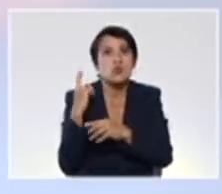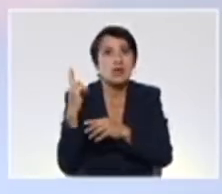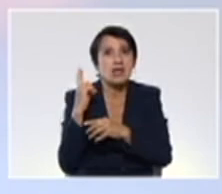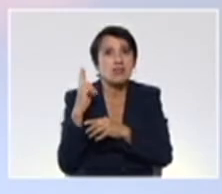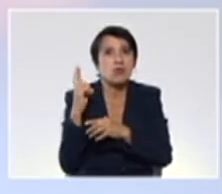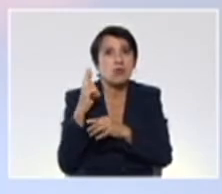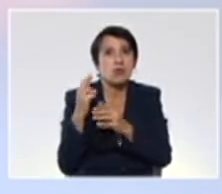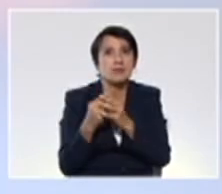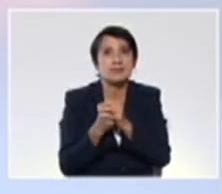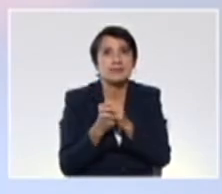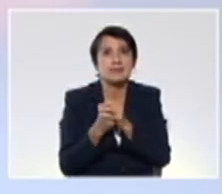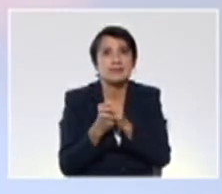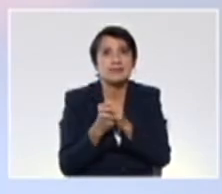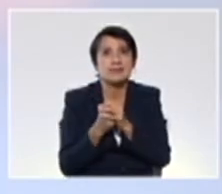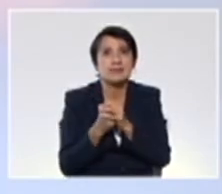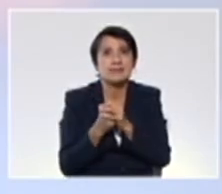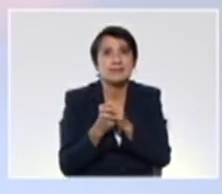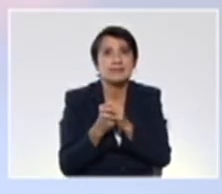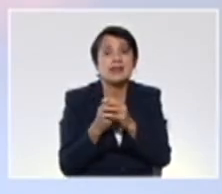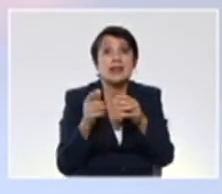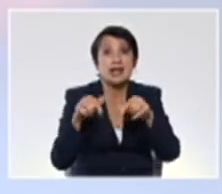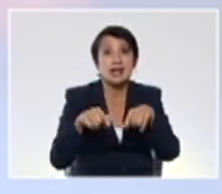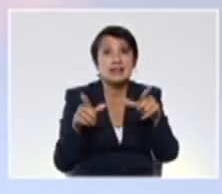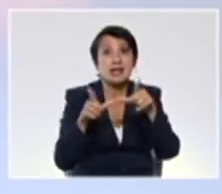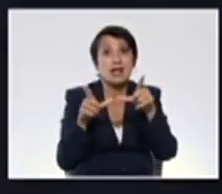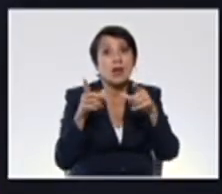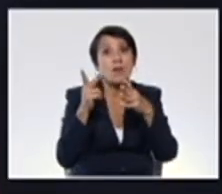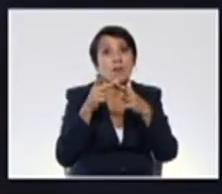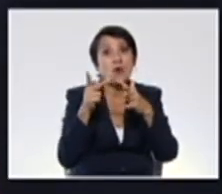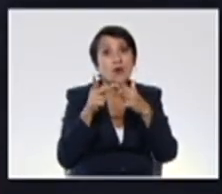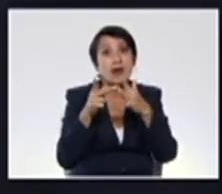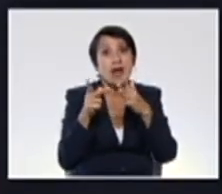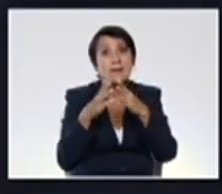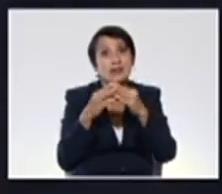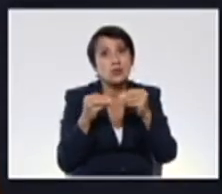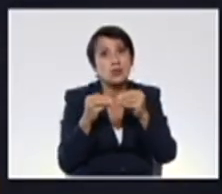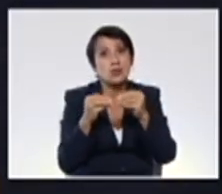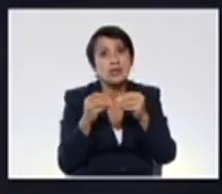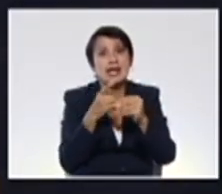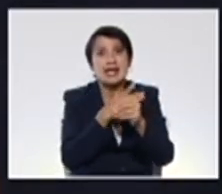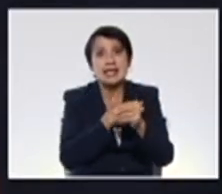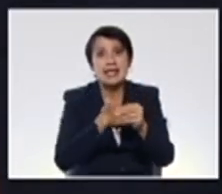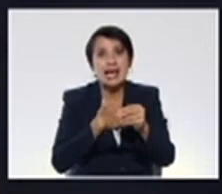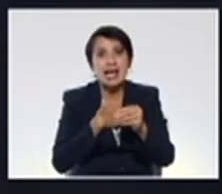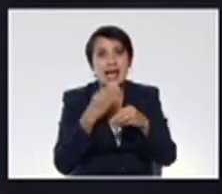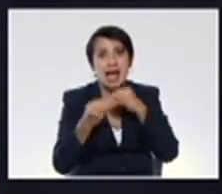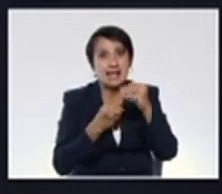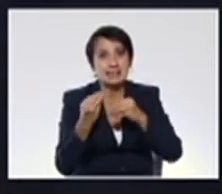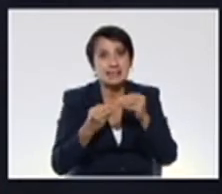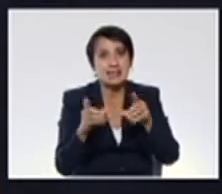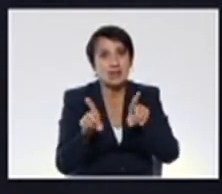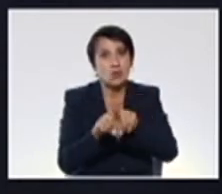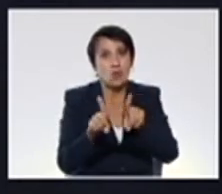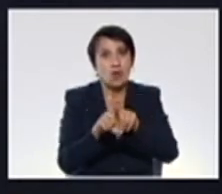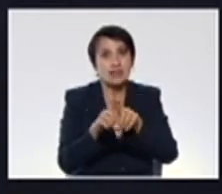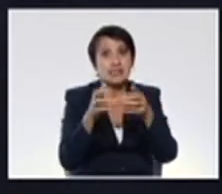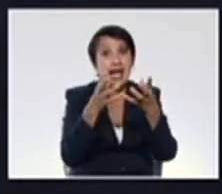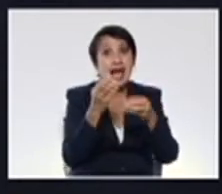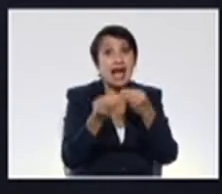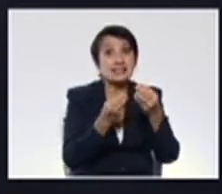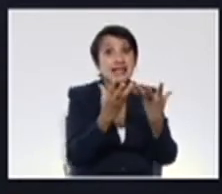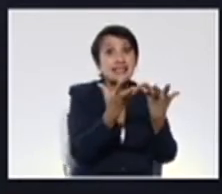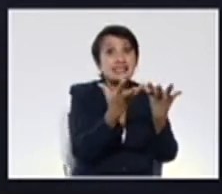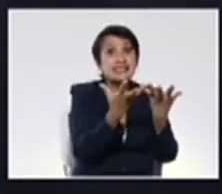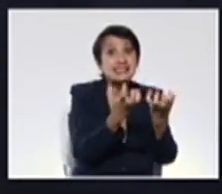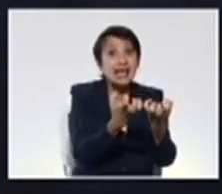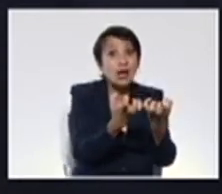que atormenta un poco aquí a los muchachos del programa, pero ¿qué es lo que quiero hacer? Voy a mostrarles entonces que se hace seco y después de seco